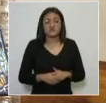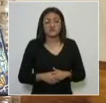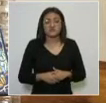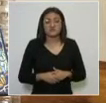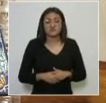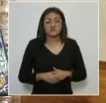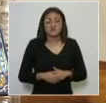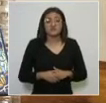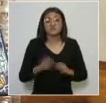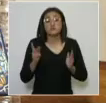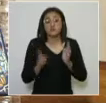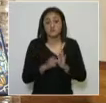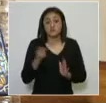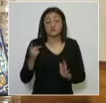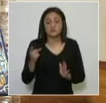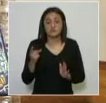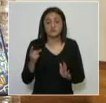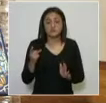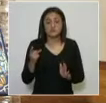una vez más,